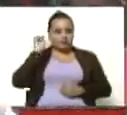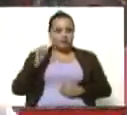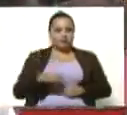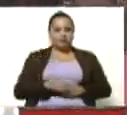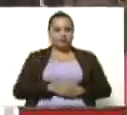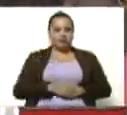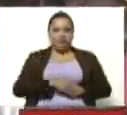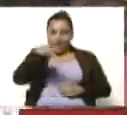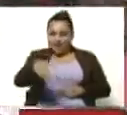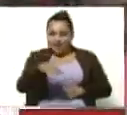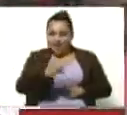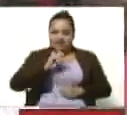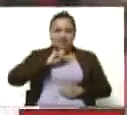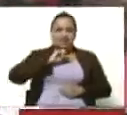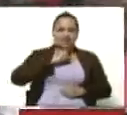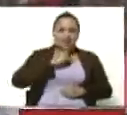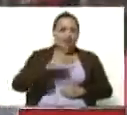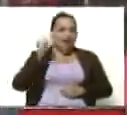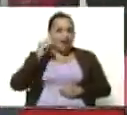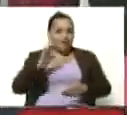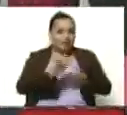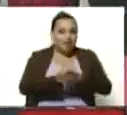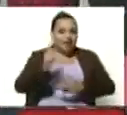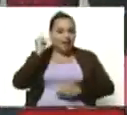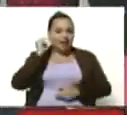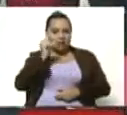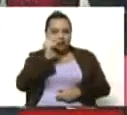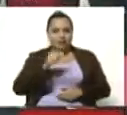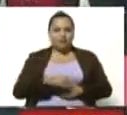y aquí está el secreto compañeras y compañeros